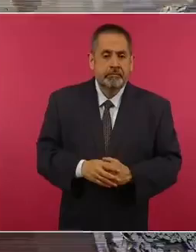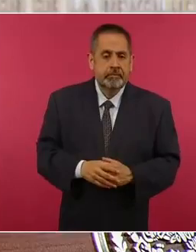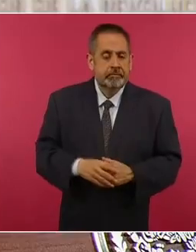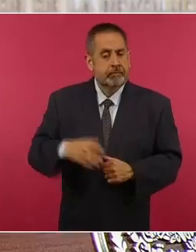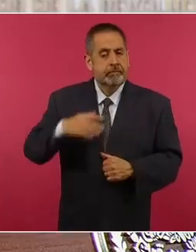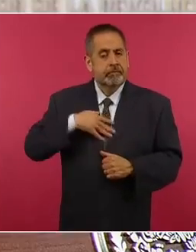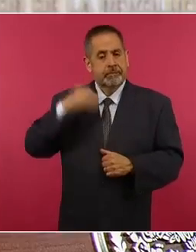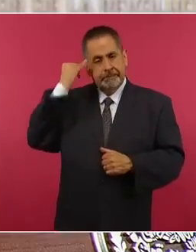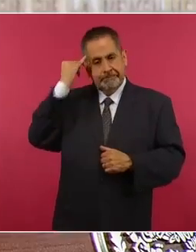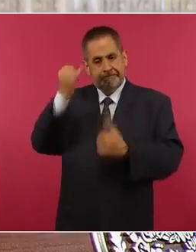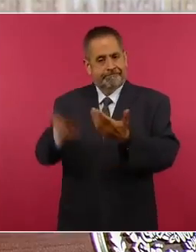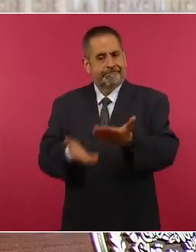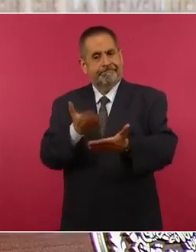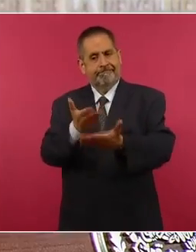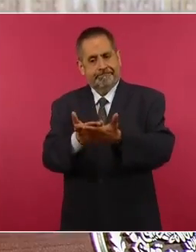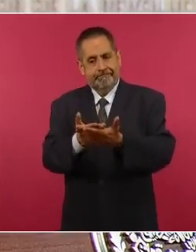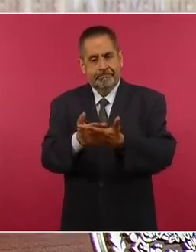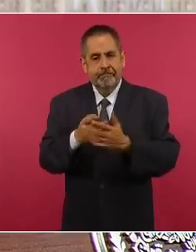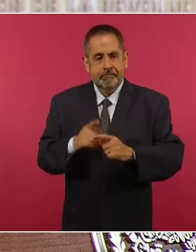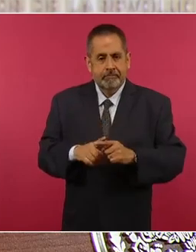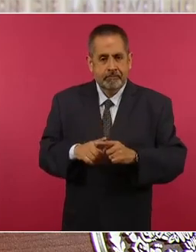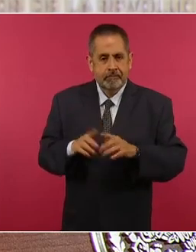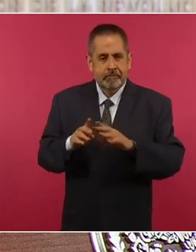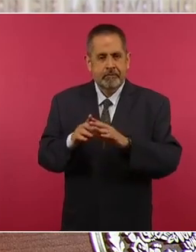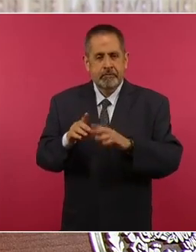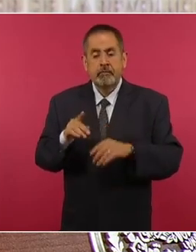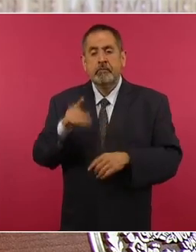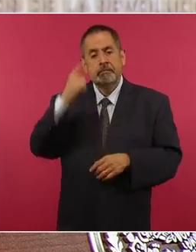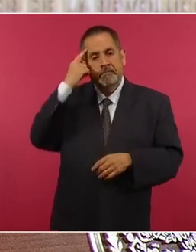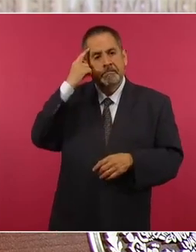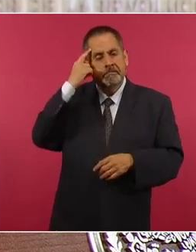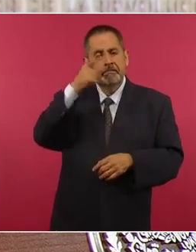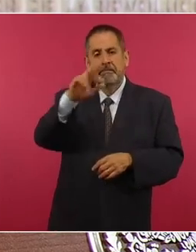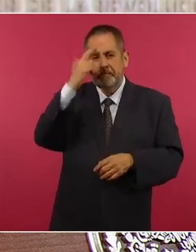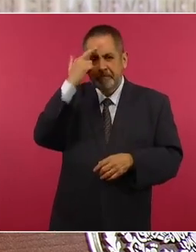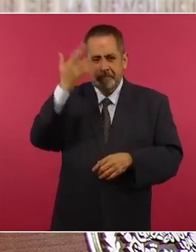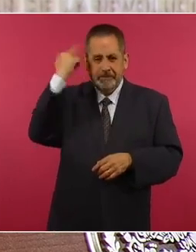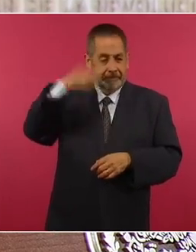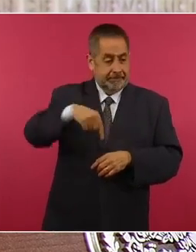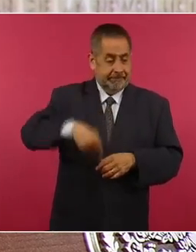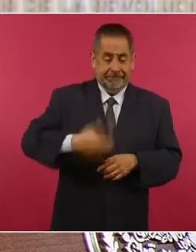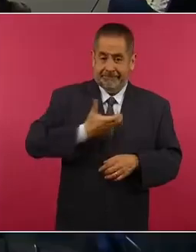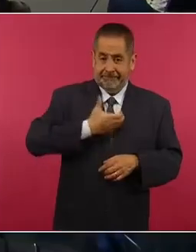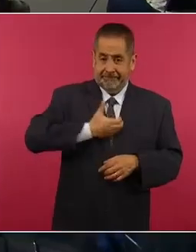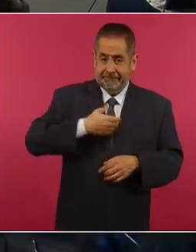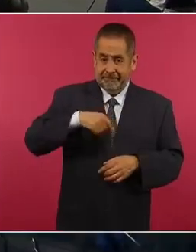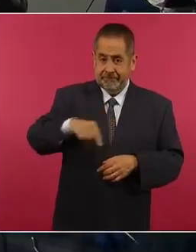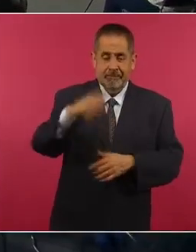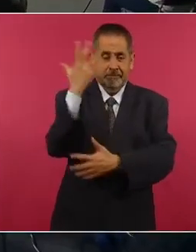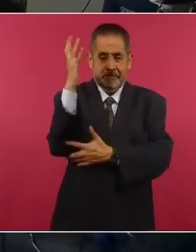planteé un aguahuete, sembré un aguahuete aquí en Palacio,